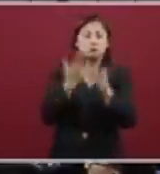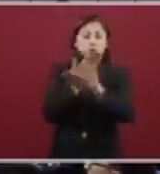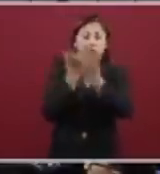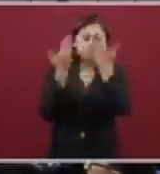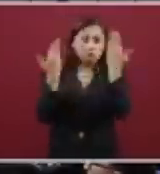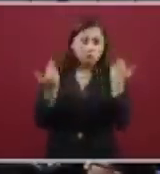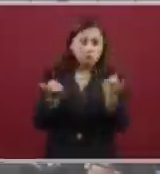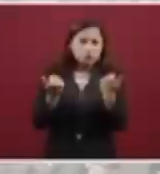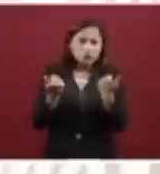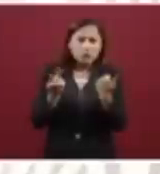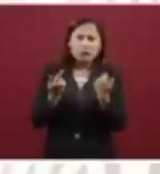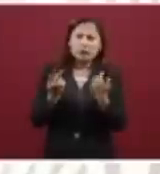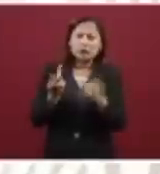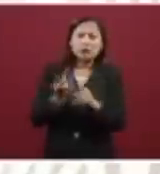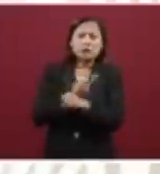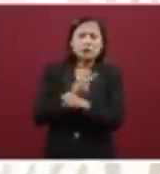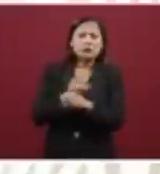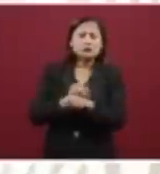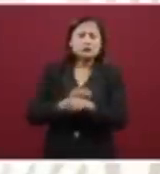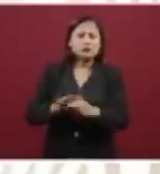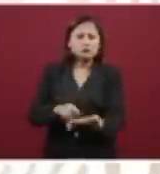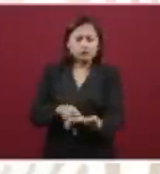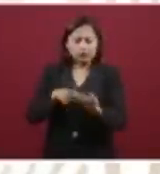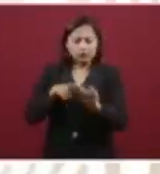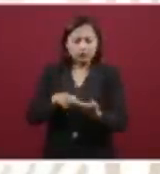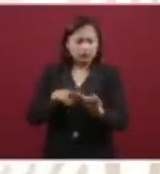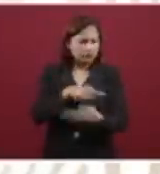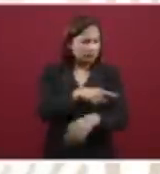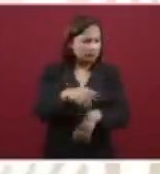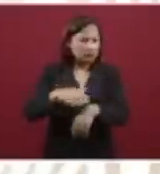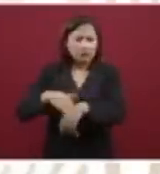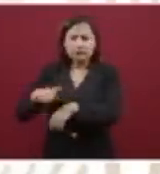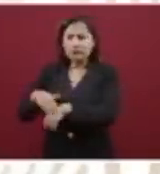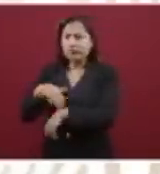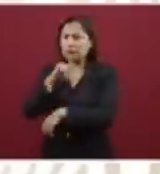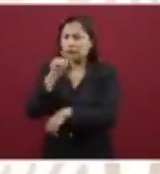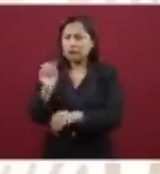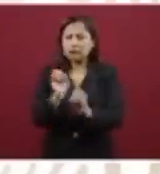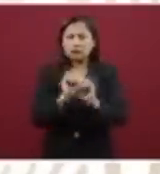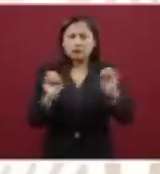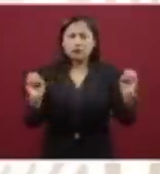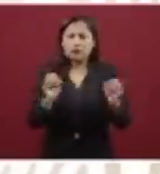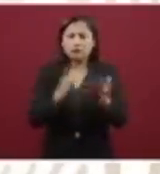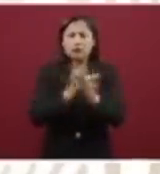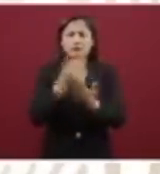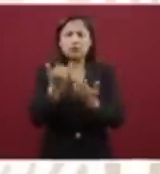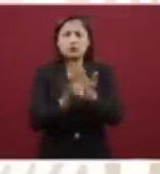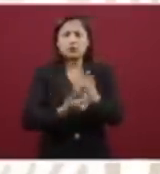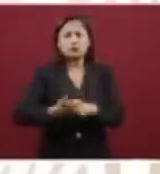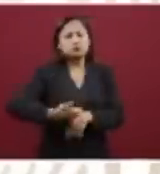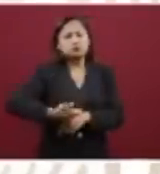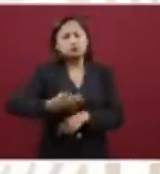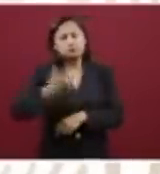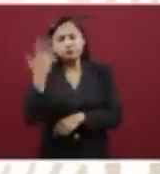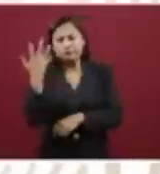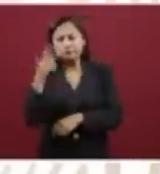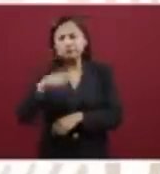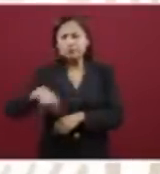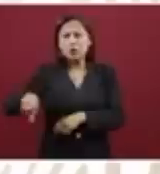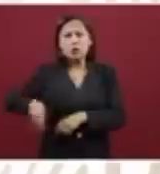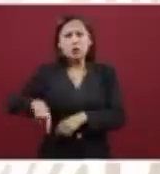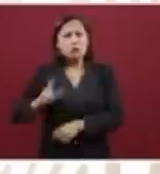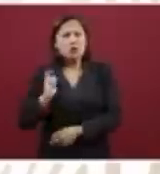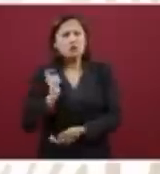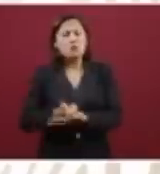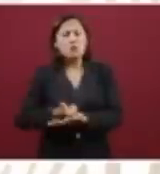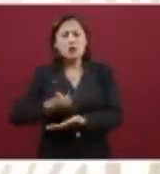de información relevante que se hubiera omitido maniobra de elevado costo para el patrimonio nacional y para los compromisos